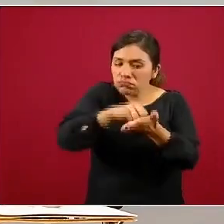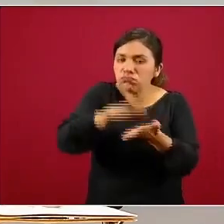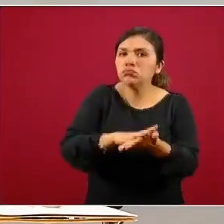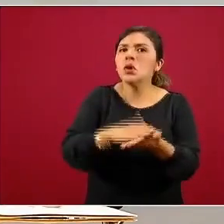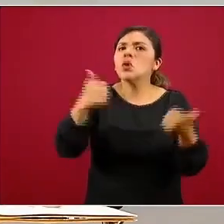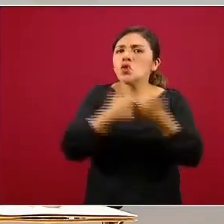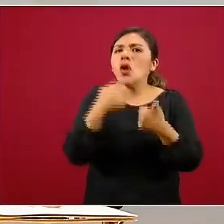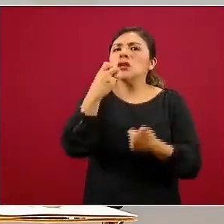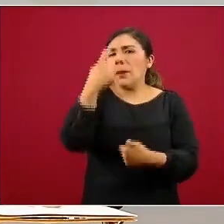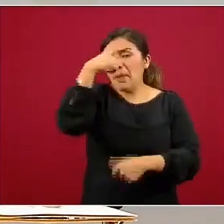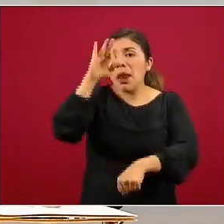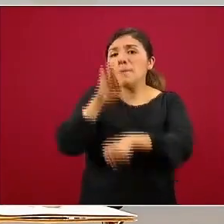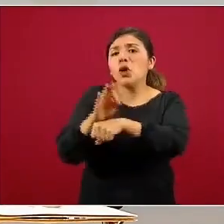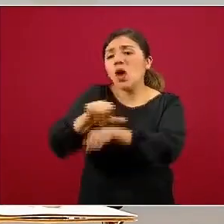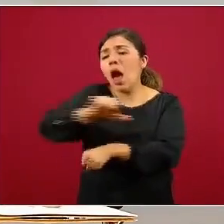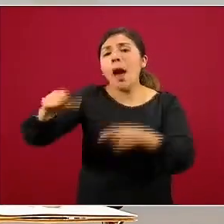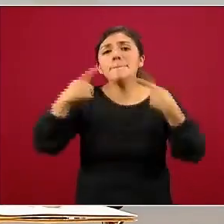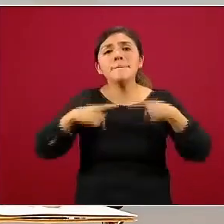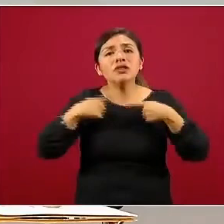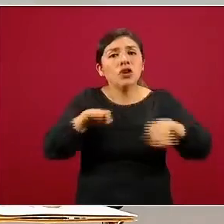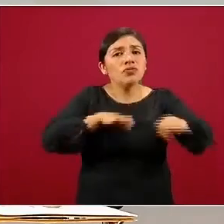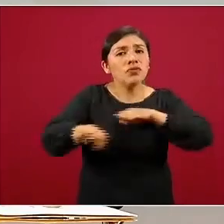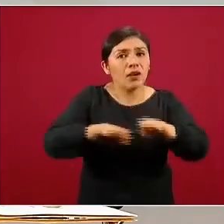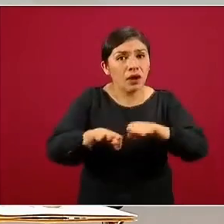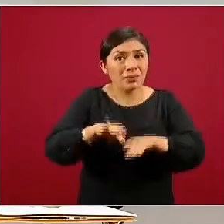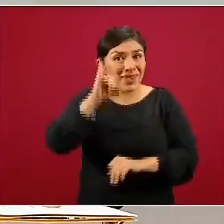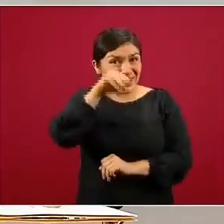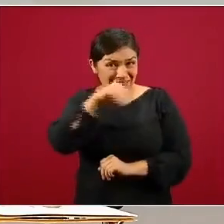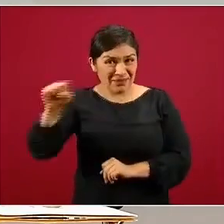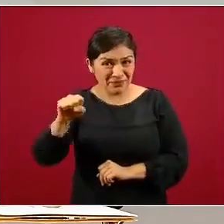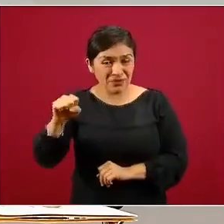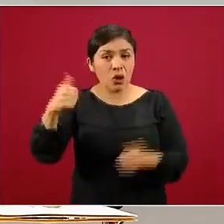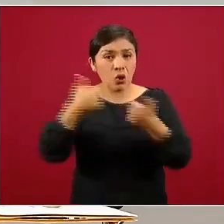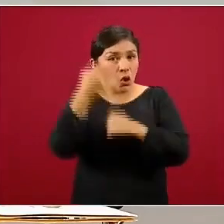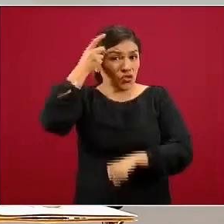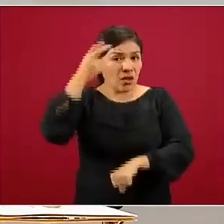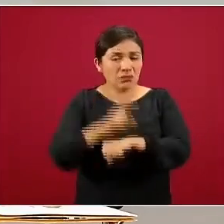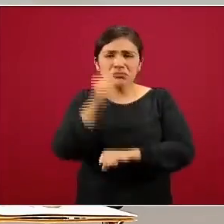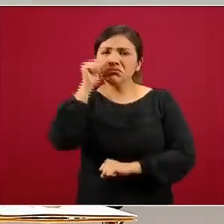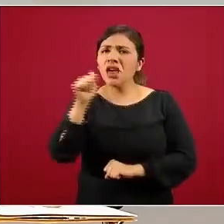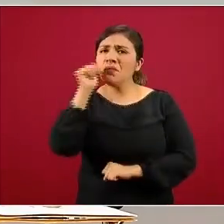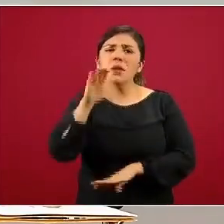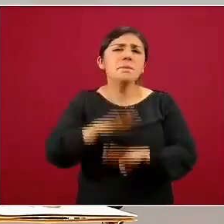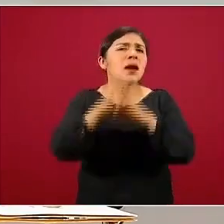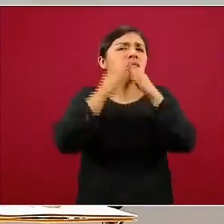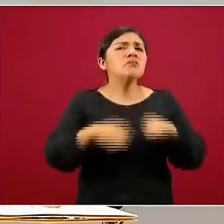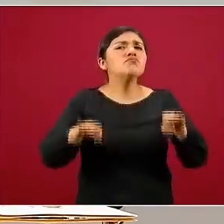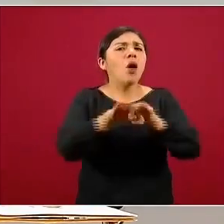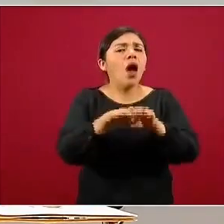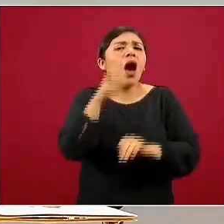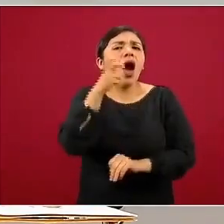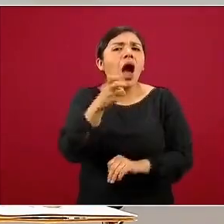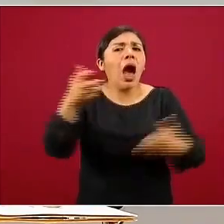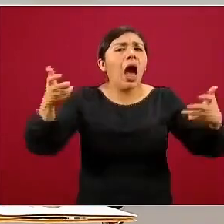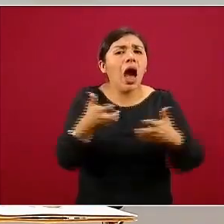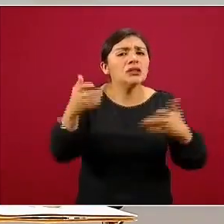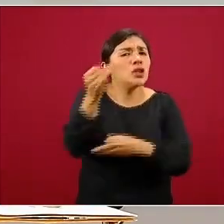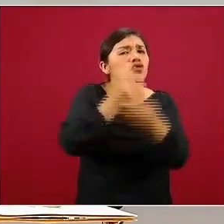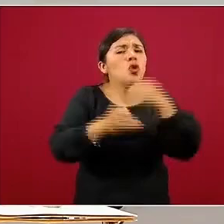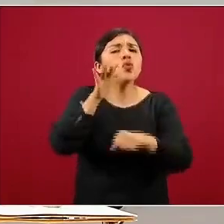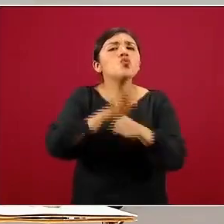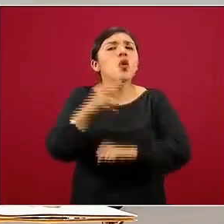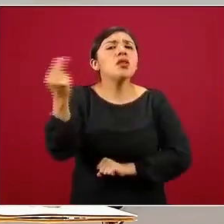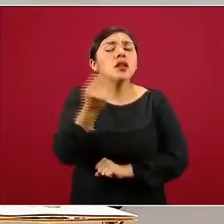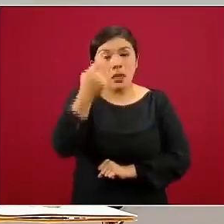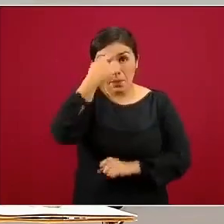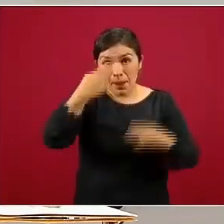todos encaminados a la protección del personal. El Seguro Social y su dirección siempre tiene que estar encaminada a hacer todo lo que sea necesario